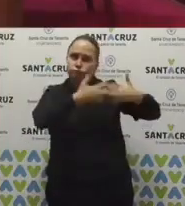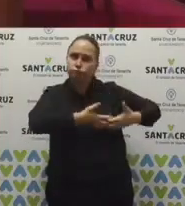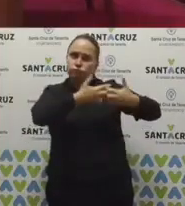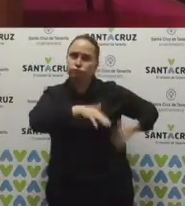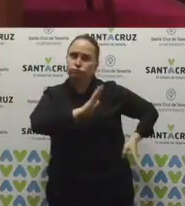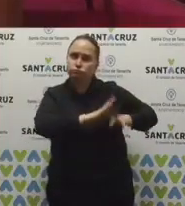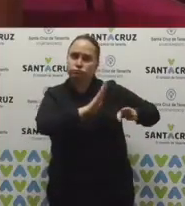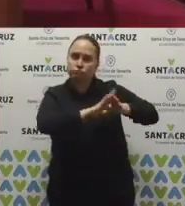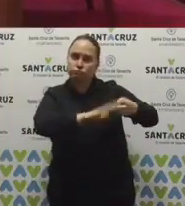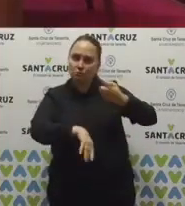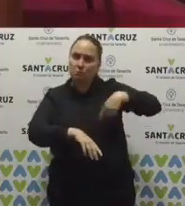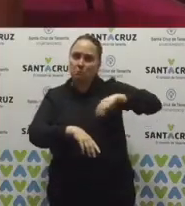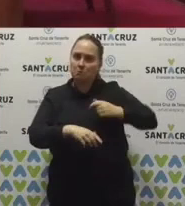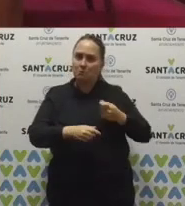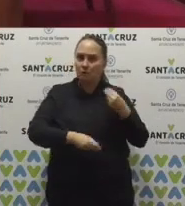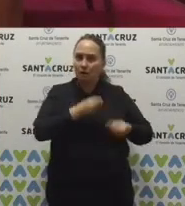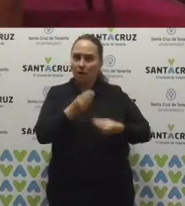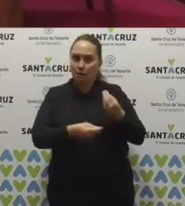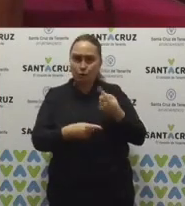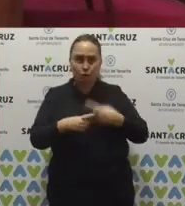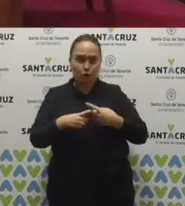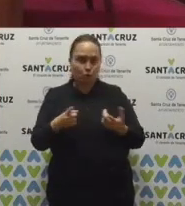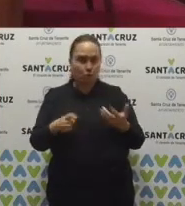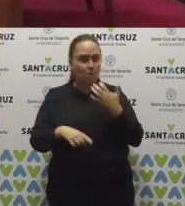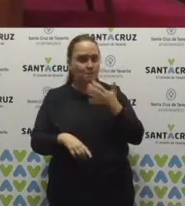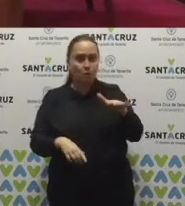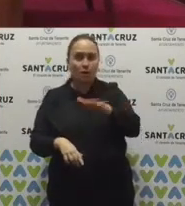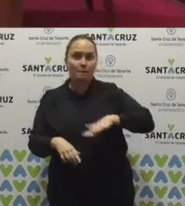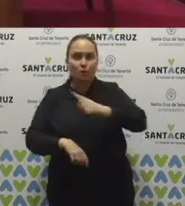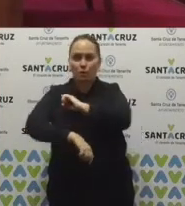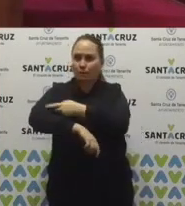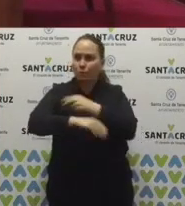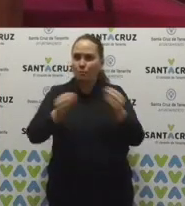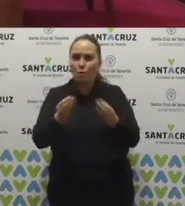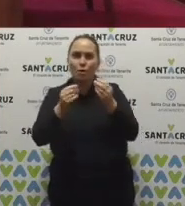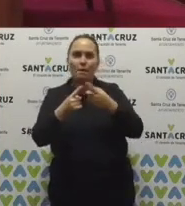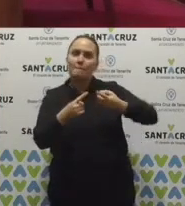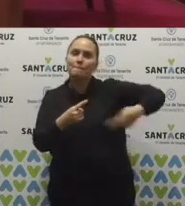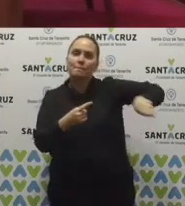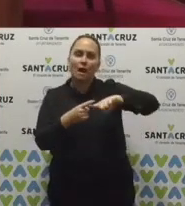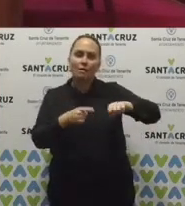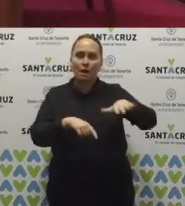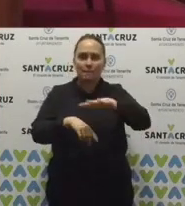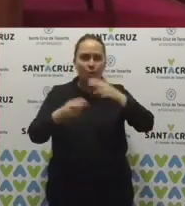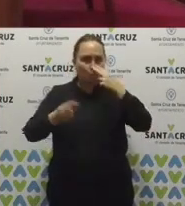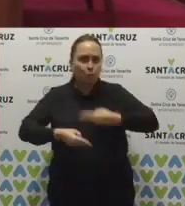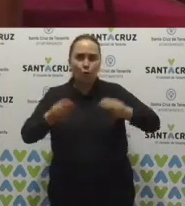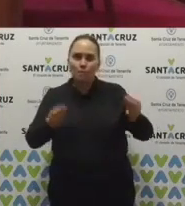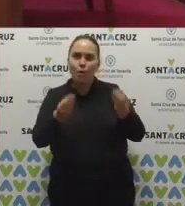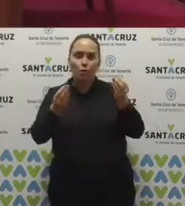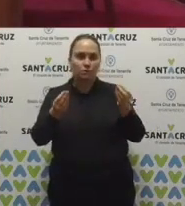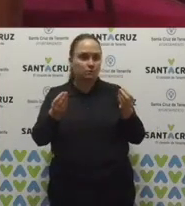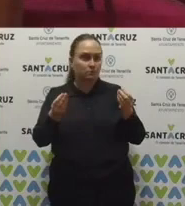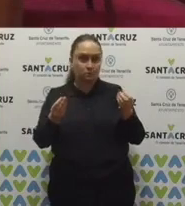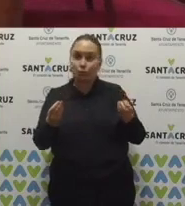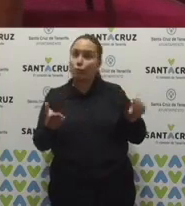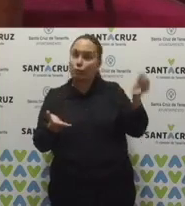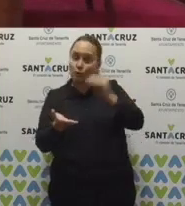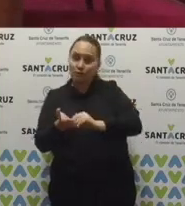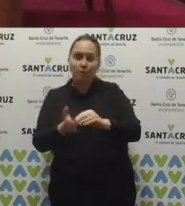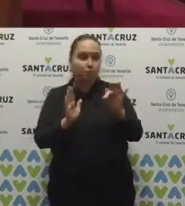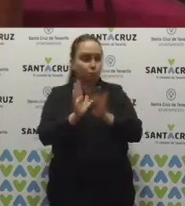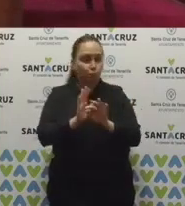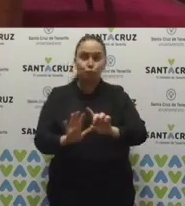de gobierno en santa cruz las mejoras de los espacios deportivos las mejoras de las plazas de los espacios públicos lo vemos lo hemos vuelto a ver en el punto número